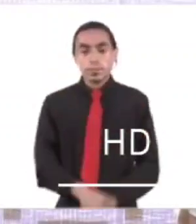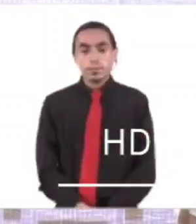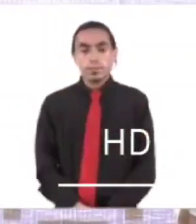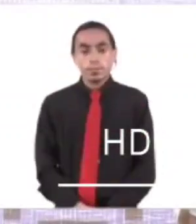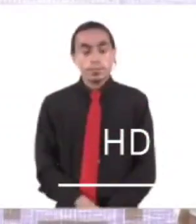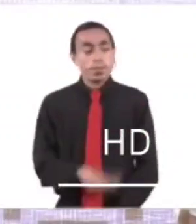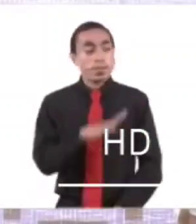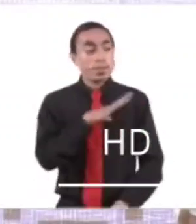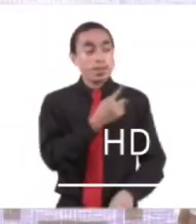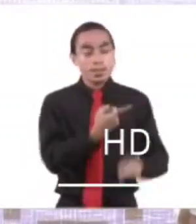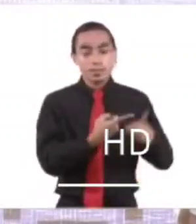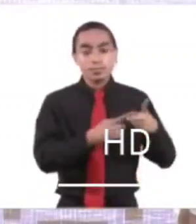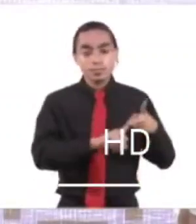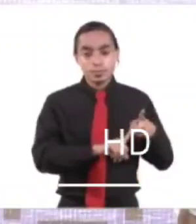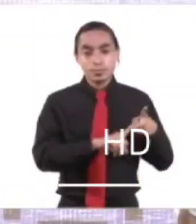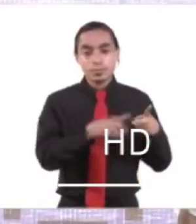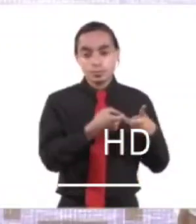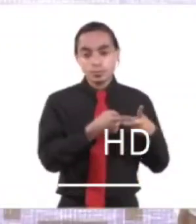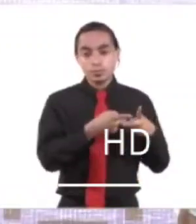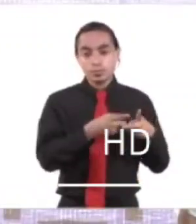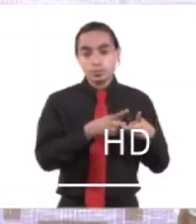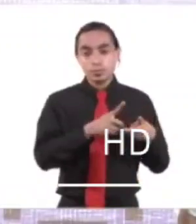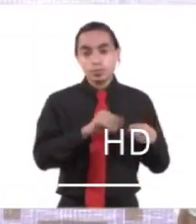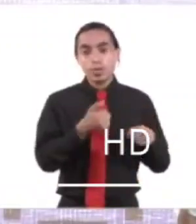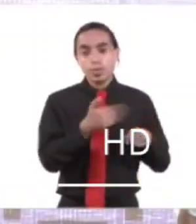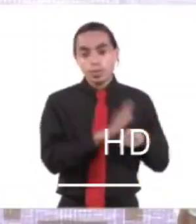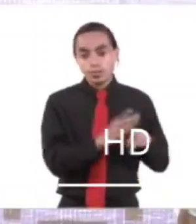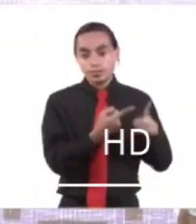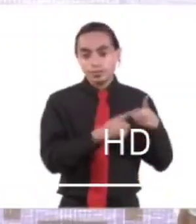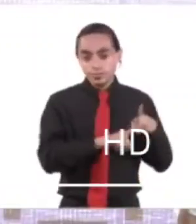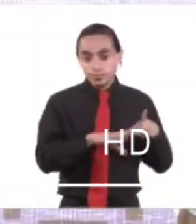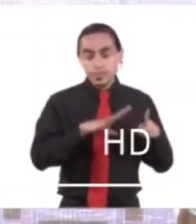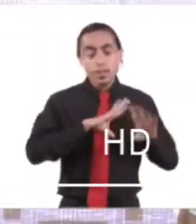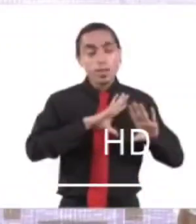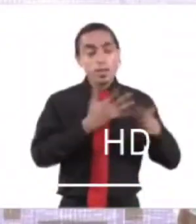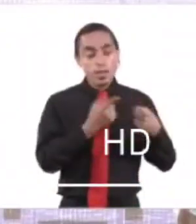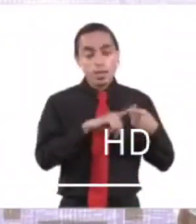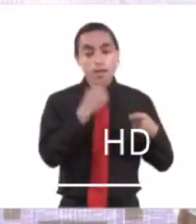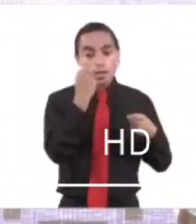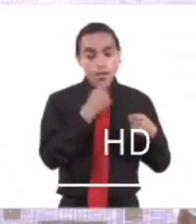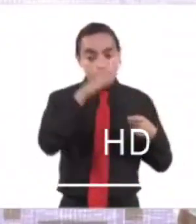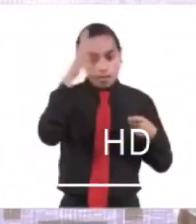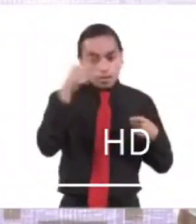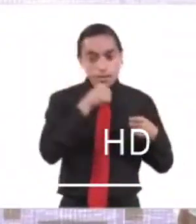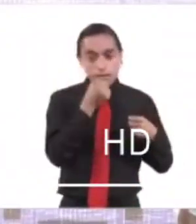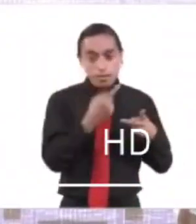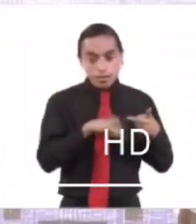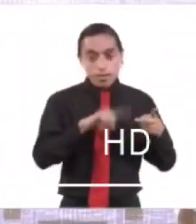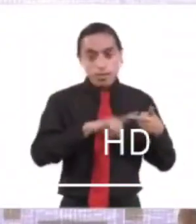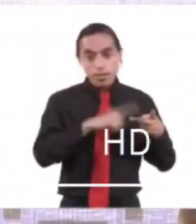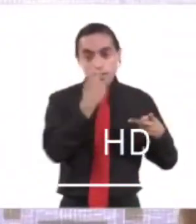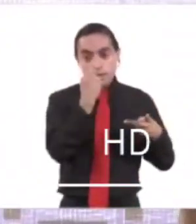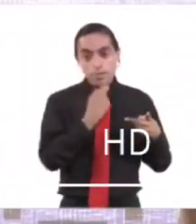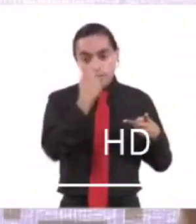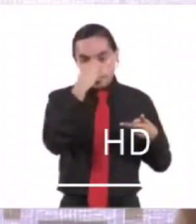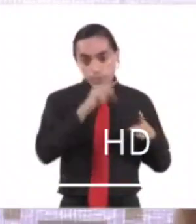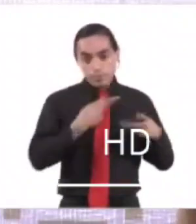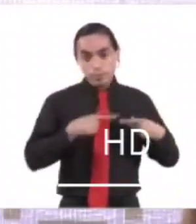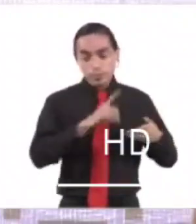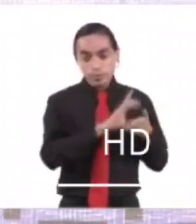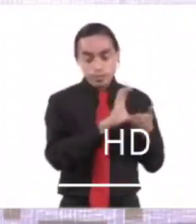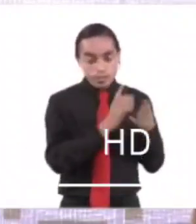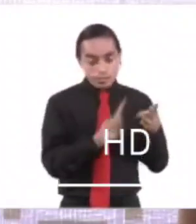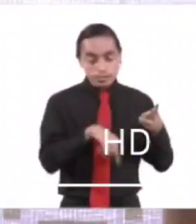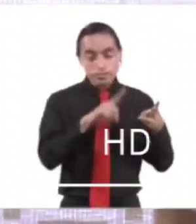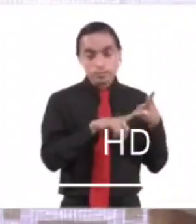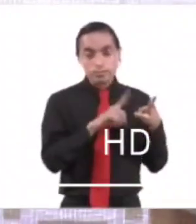comenzó su sexenio, y ahí hizo la pensión de adultos mayores, la beca para personas con discapacidad,